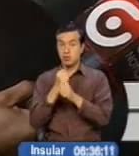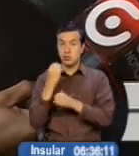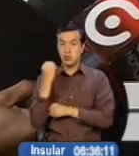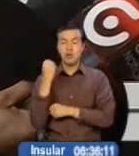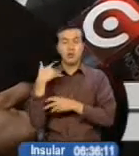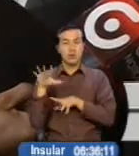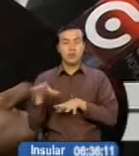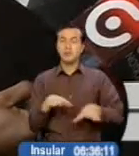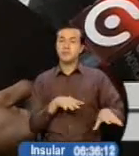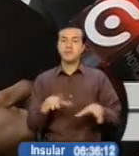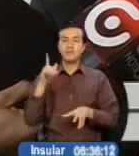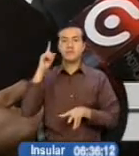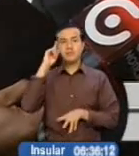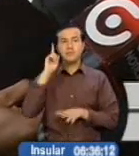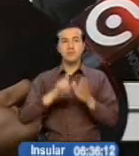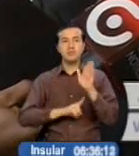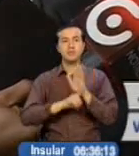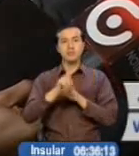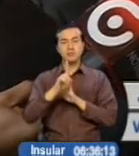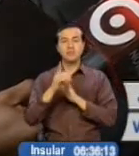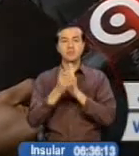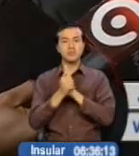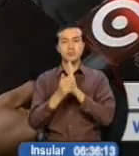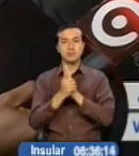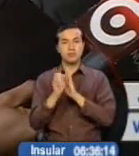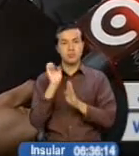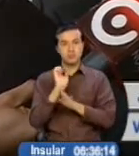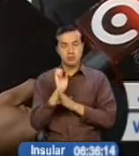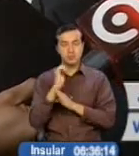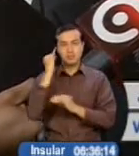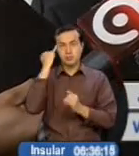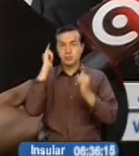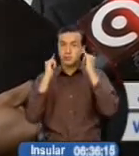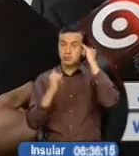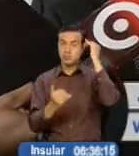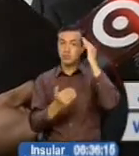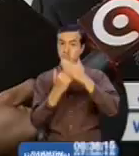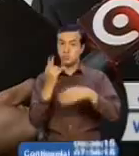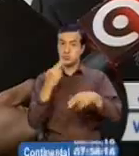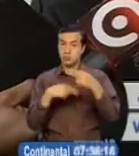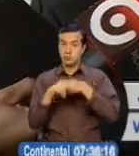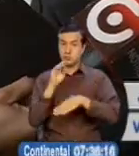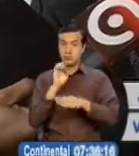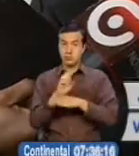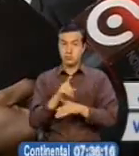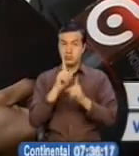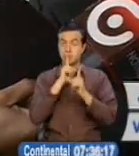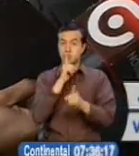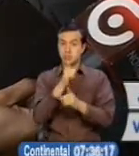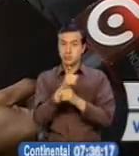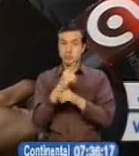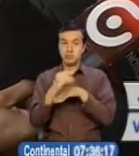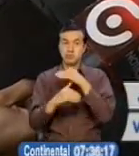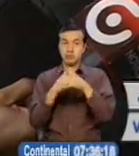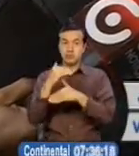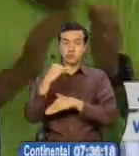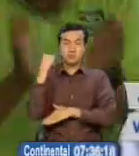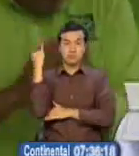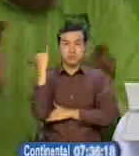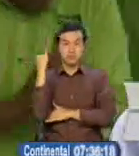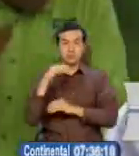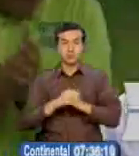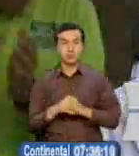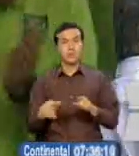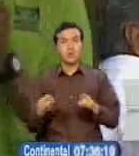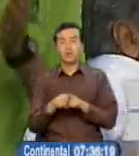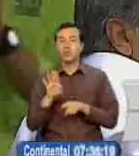de Estado el desarrollar talento ecuatoriano, innovación ecuatoriana, y siguiendo de la mano también nuestros procesos de industrialización. A la